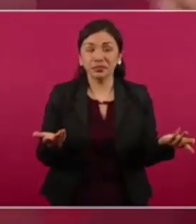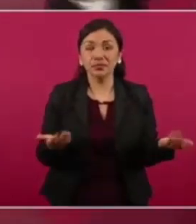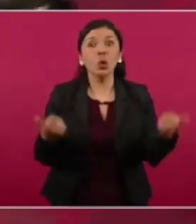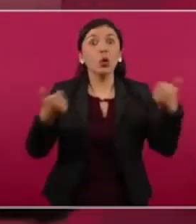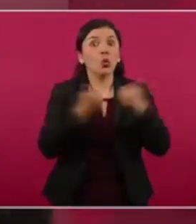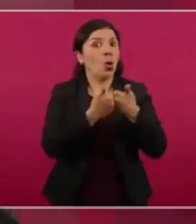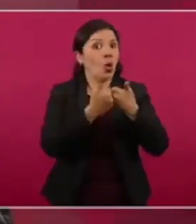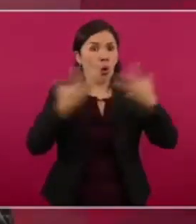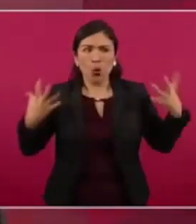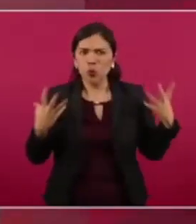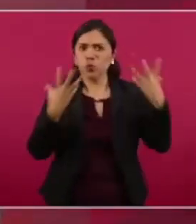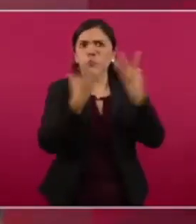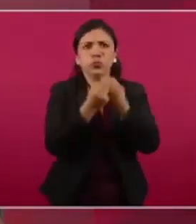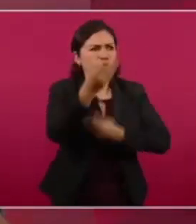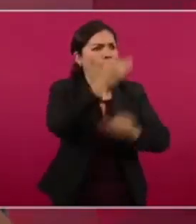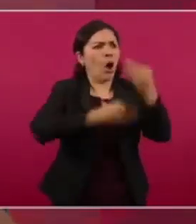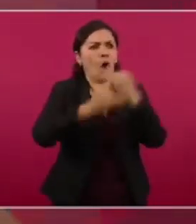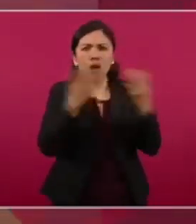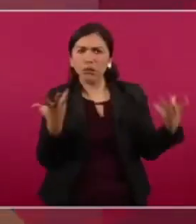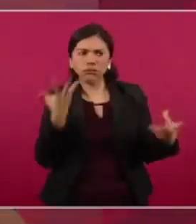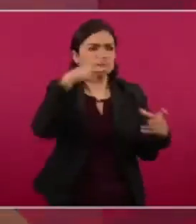todos,